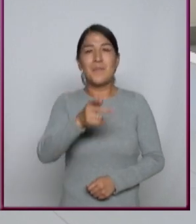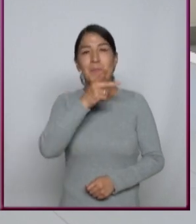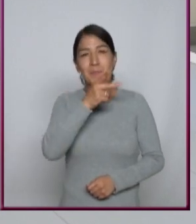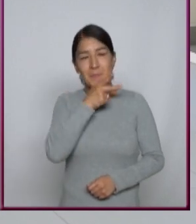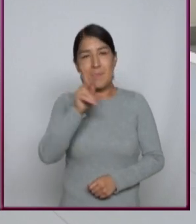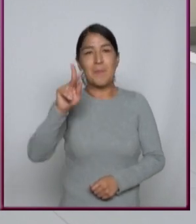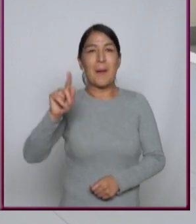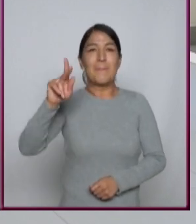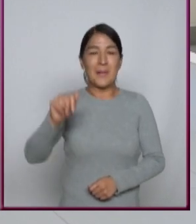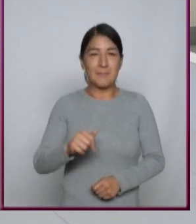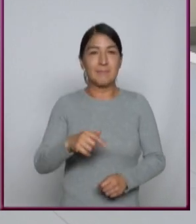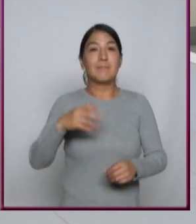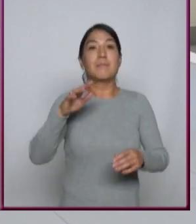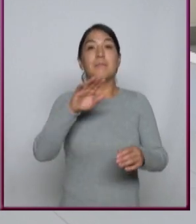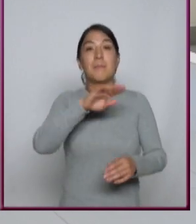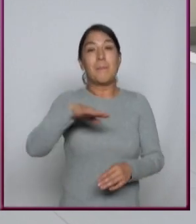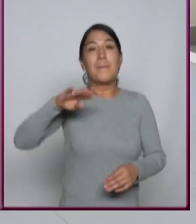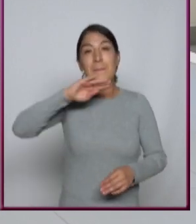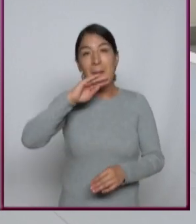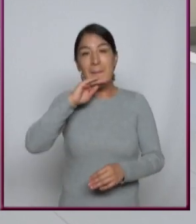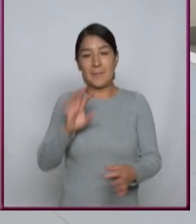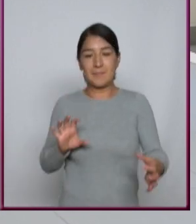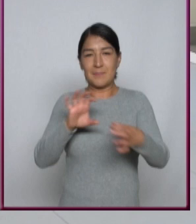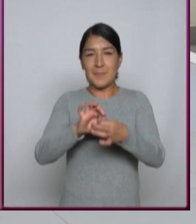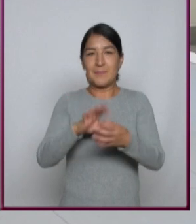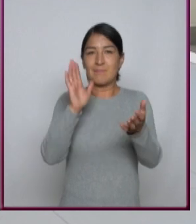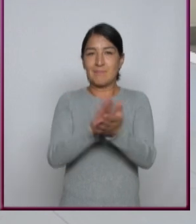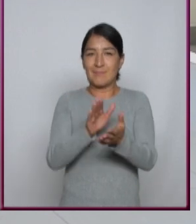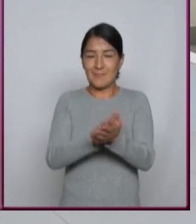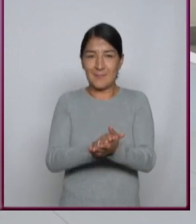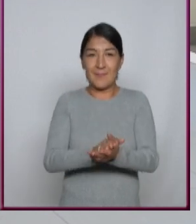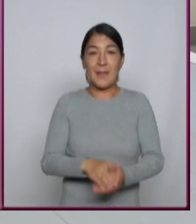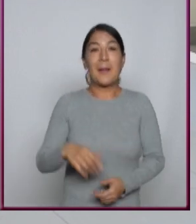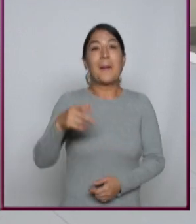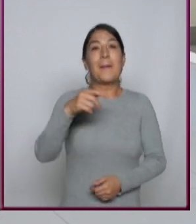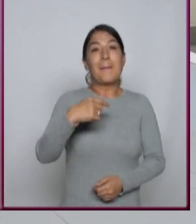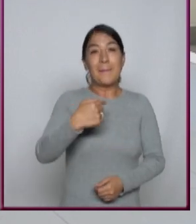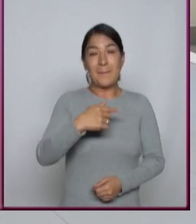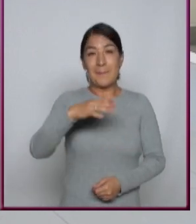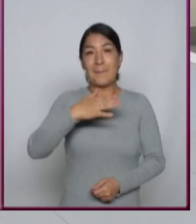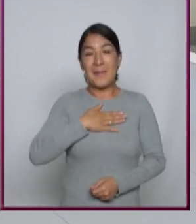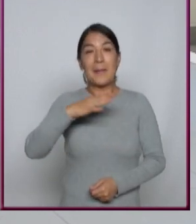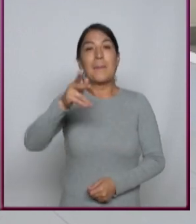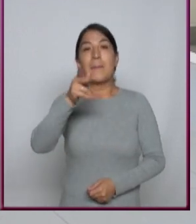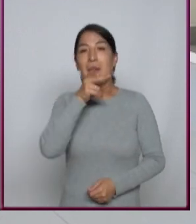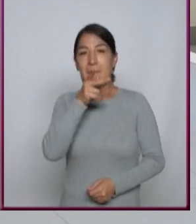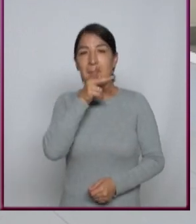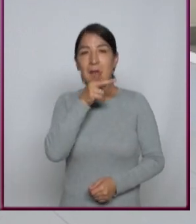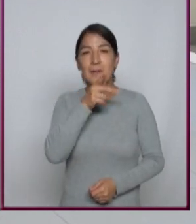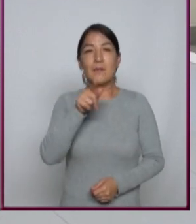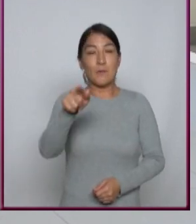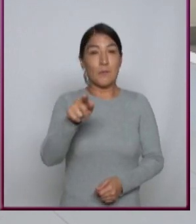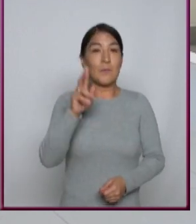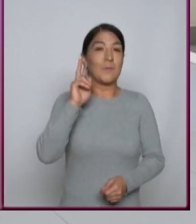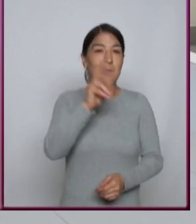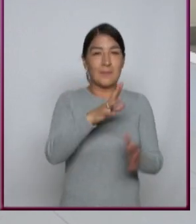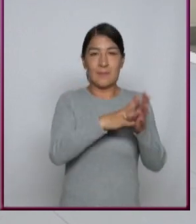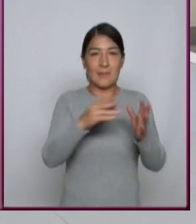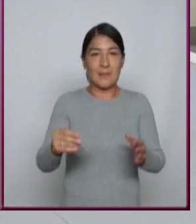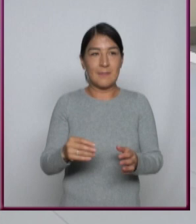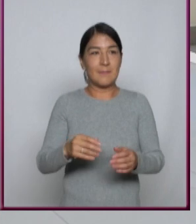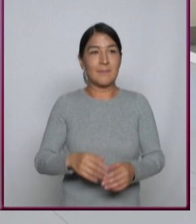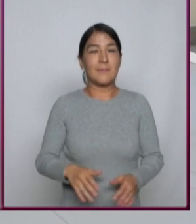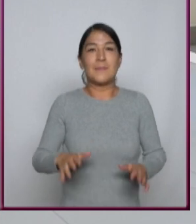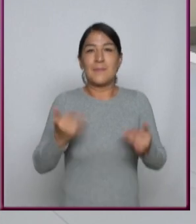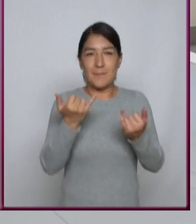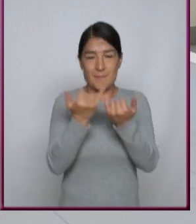lo vamos a hacer con las palmas. Mamá. Mi papá lo vamos a marcar en esta ocasión, mi